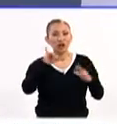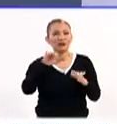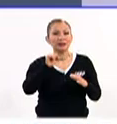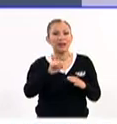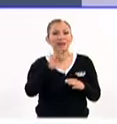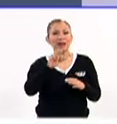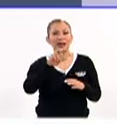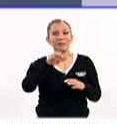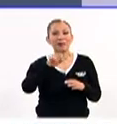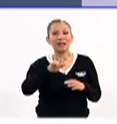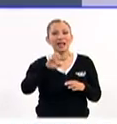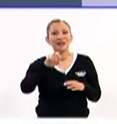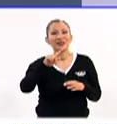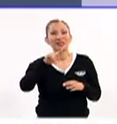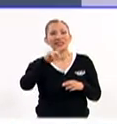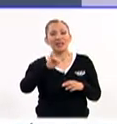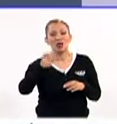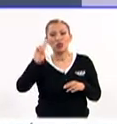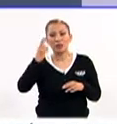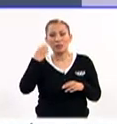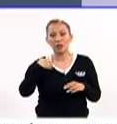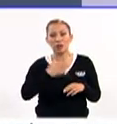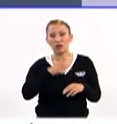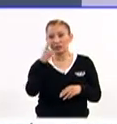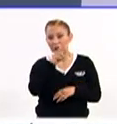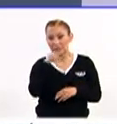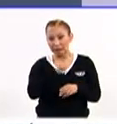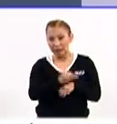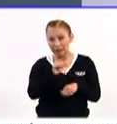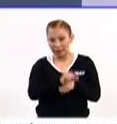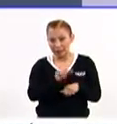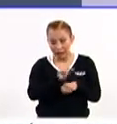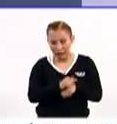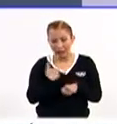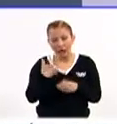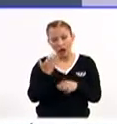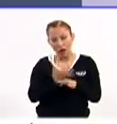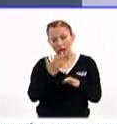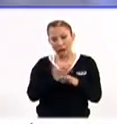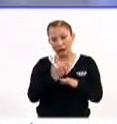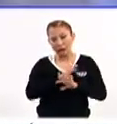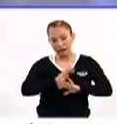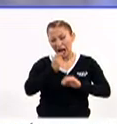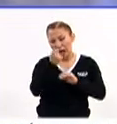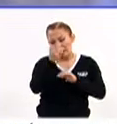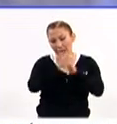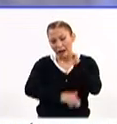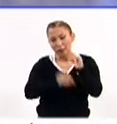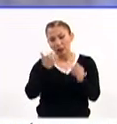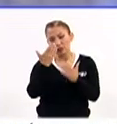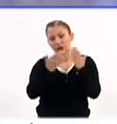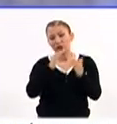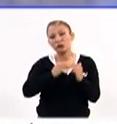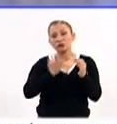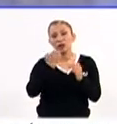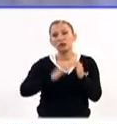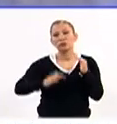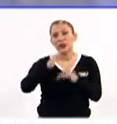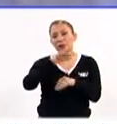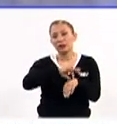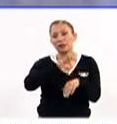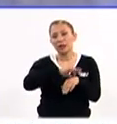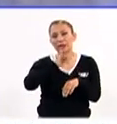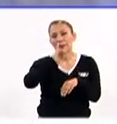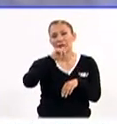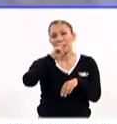José Fermín Erviti, de la Universidad de Buenos Aires, Argentina, que está ahorita, pues ya ha terminado su movilidad en la Escuela Superior de Medicina del